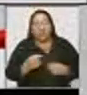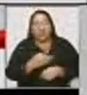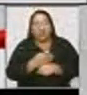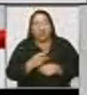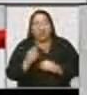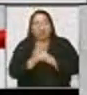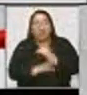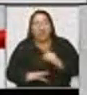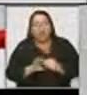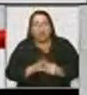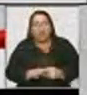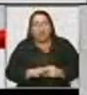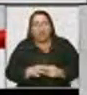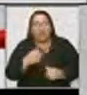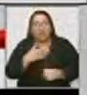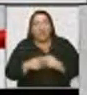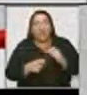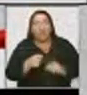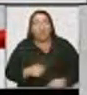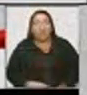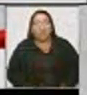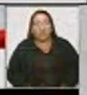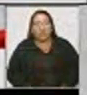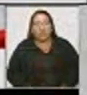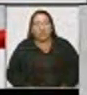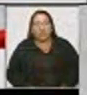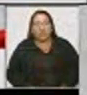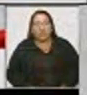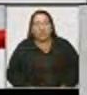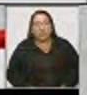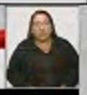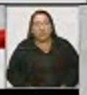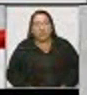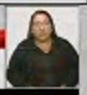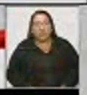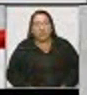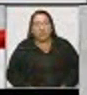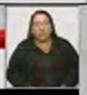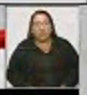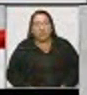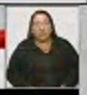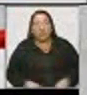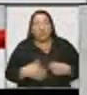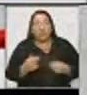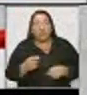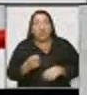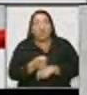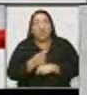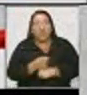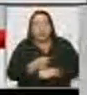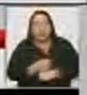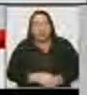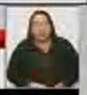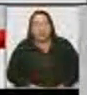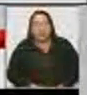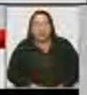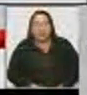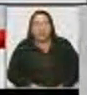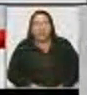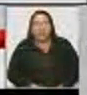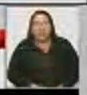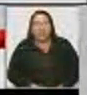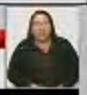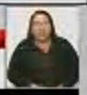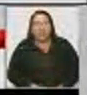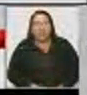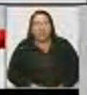medidas de protección a favor de las víctimas. Asimismo, se puede ofrecer de inmediato los